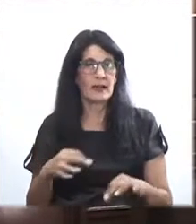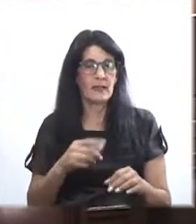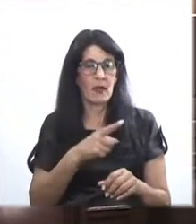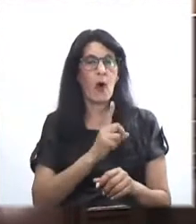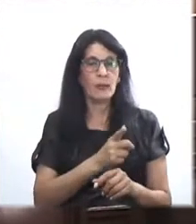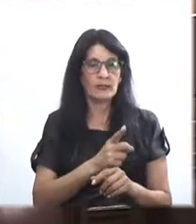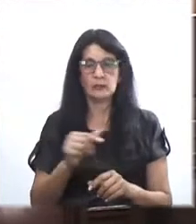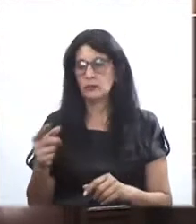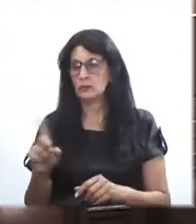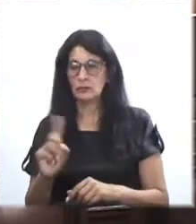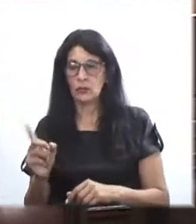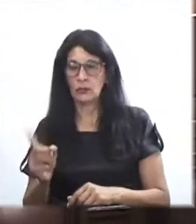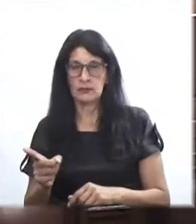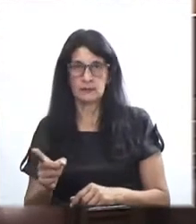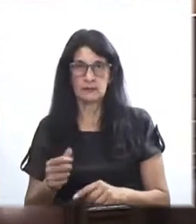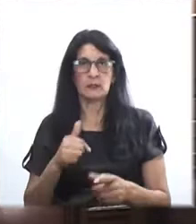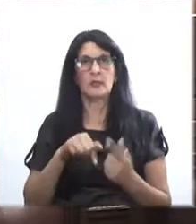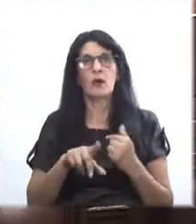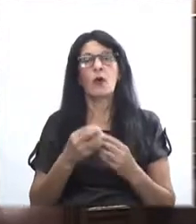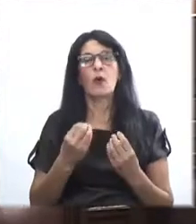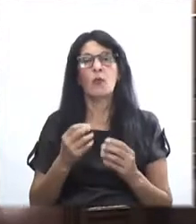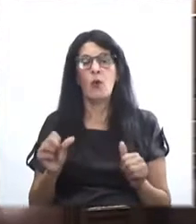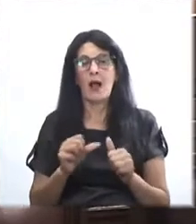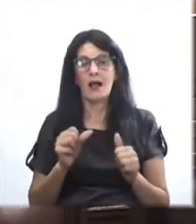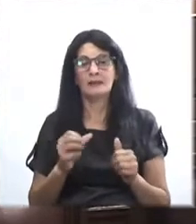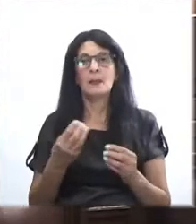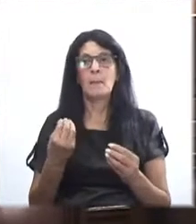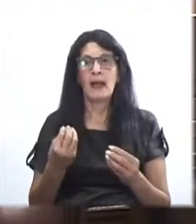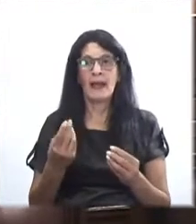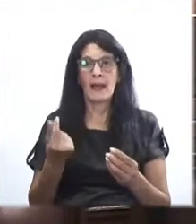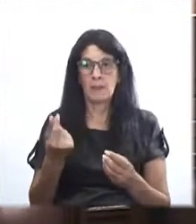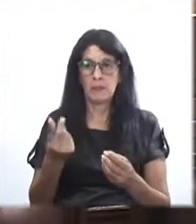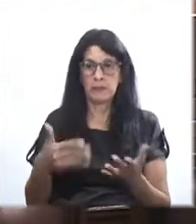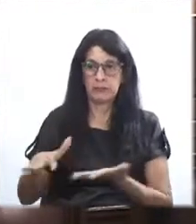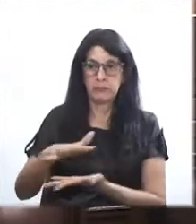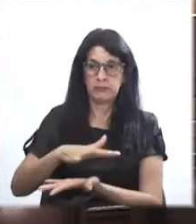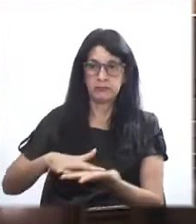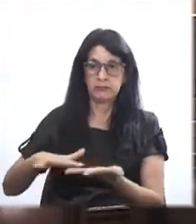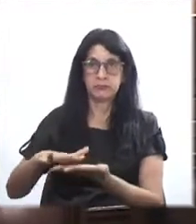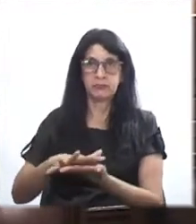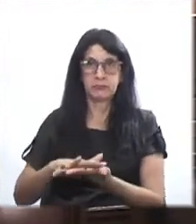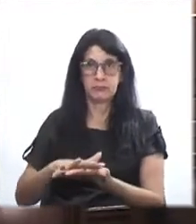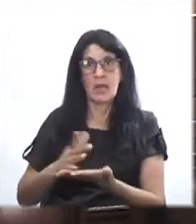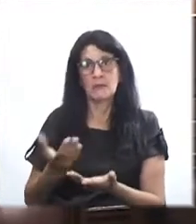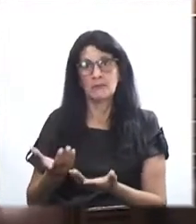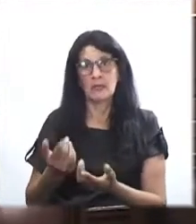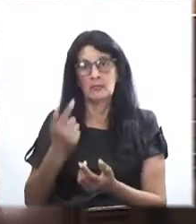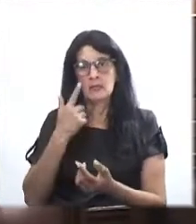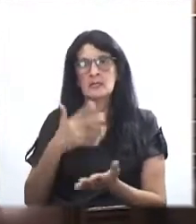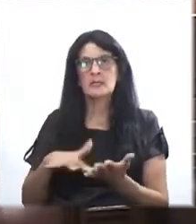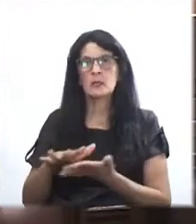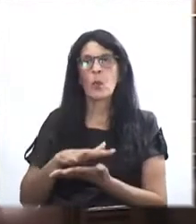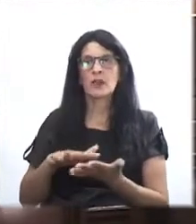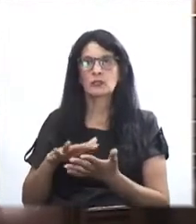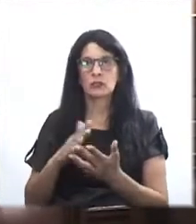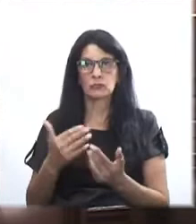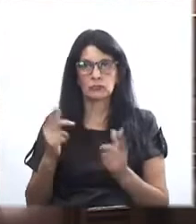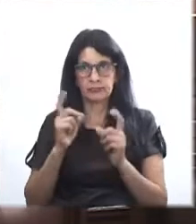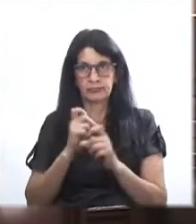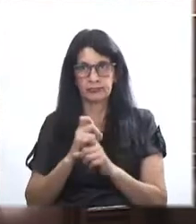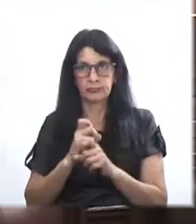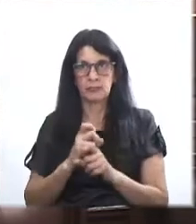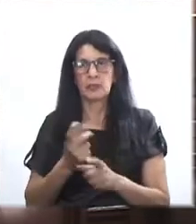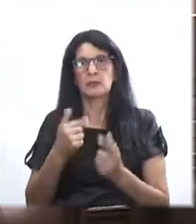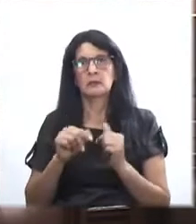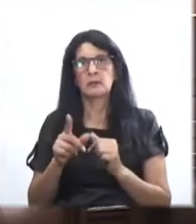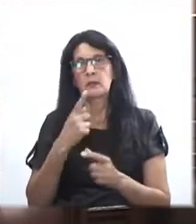¿cómo hacen para operar? Van a una situación simulada. Le dicen al